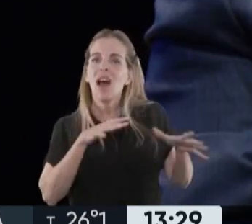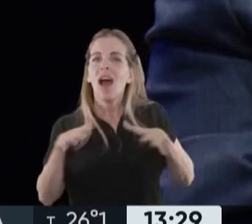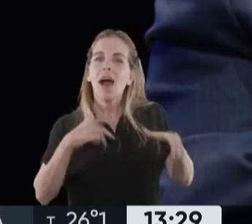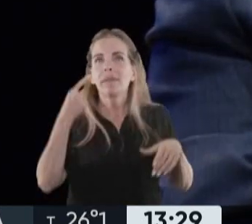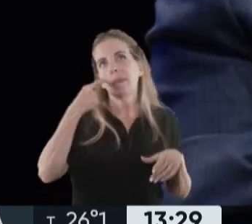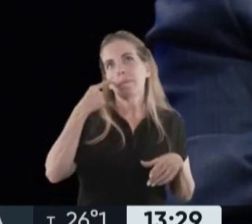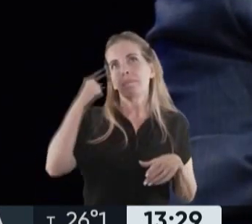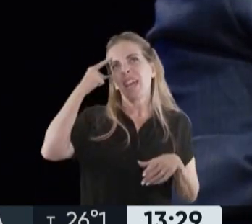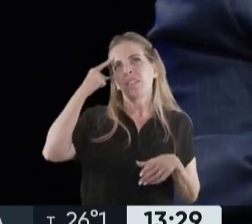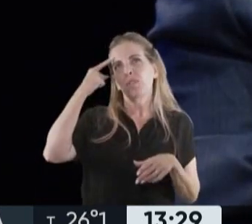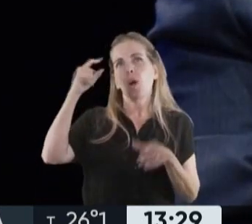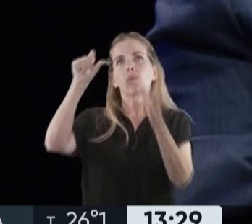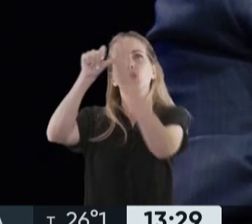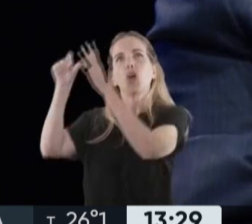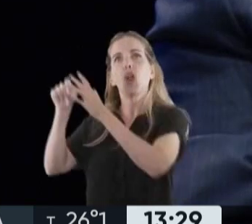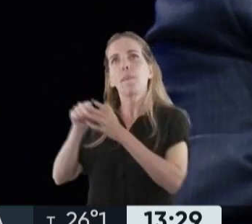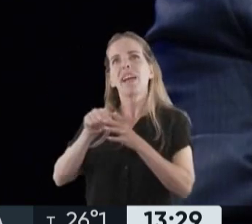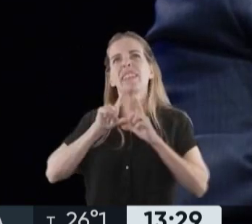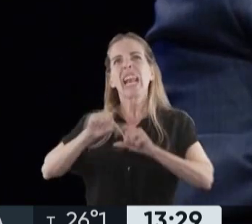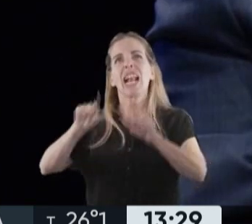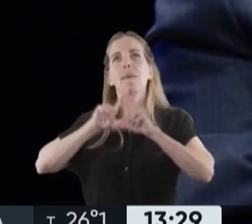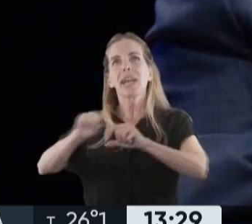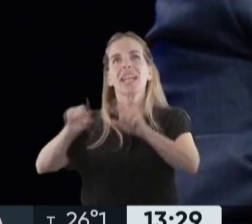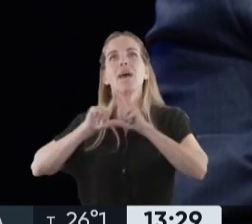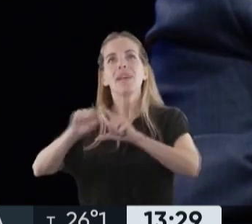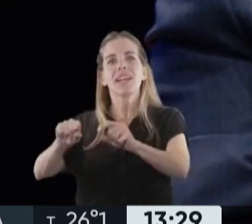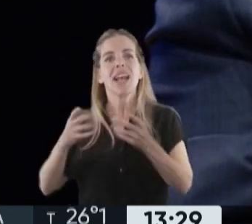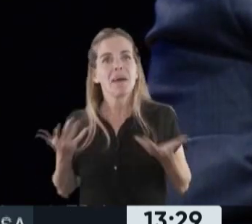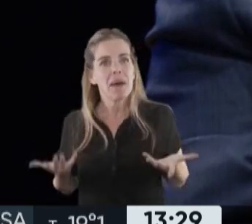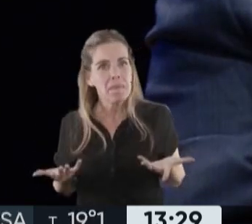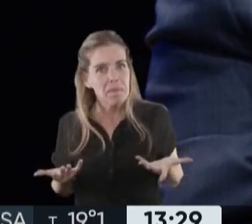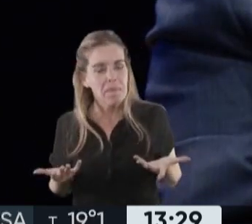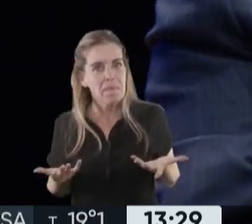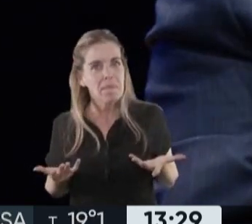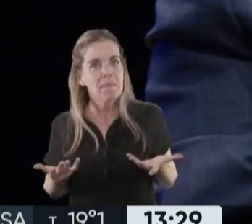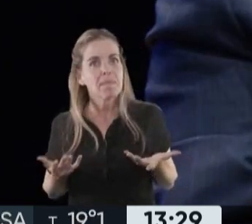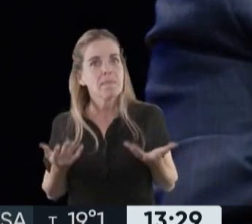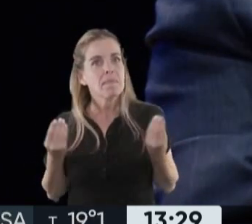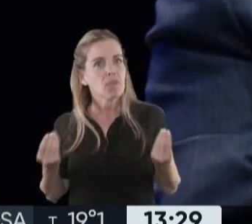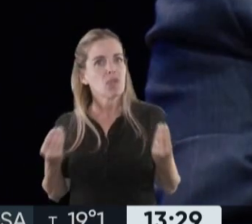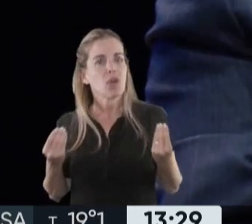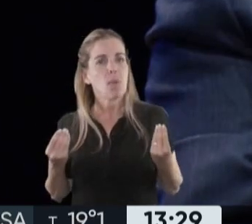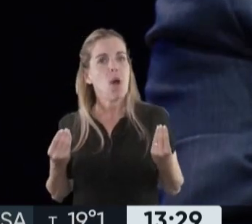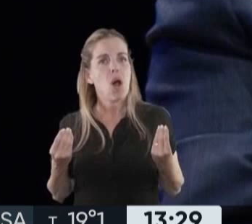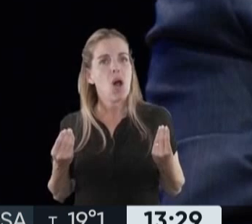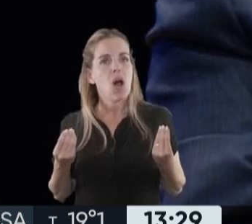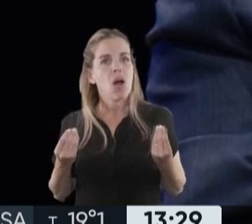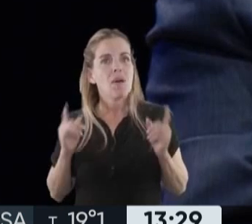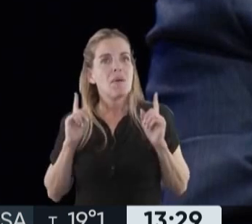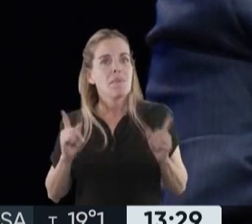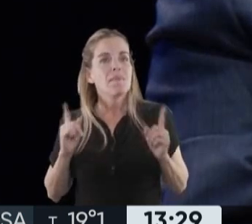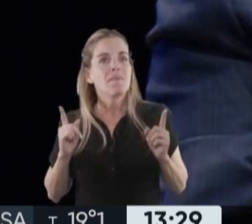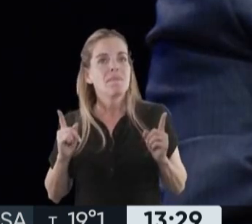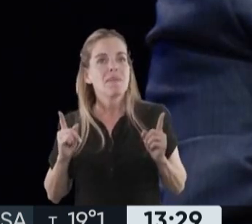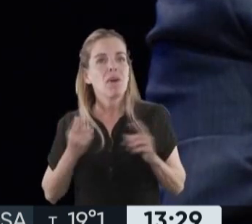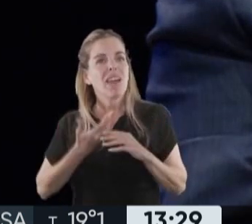mundo reclama y es como esos almacenes los grandes